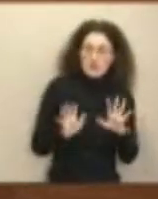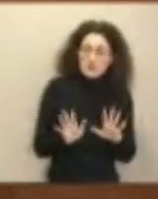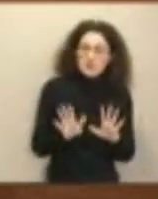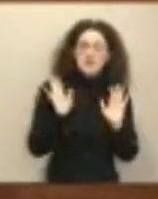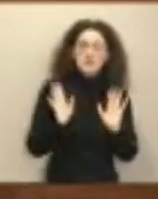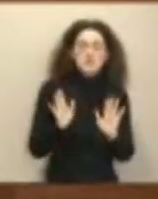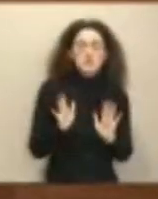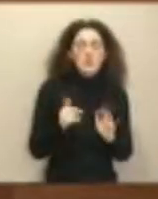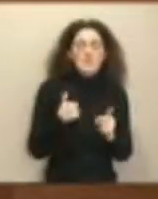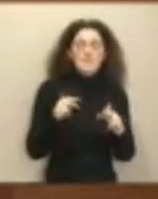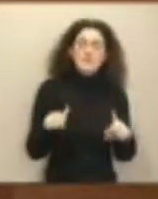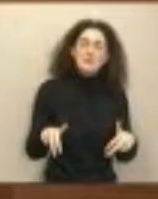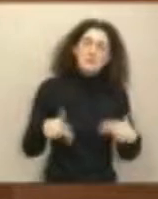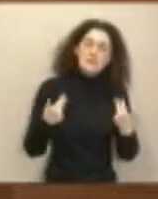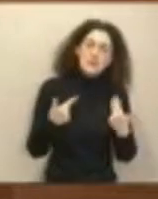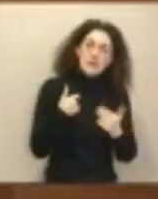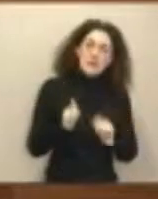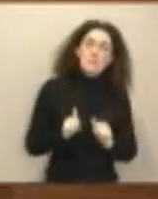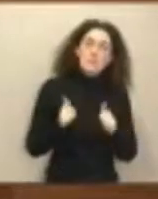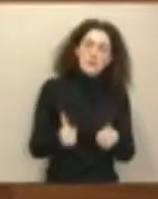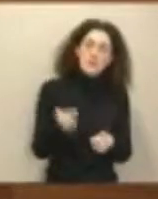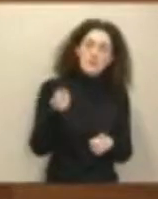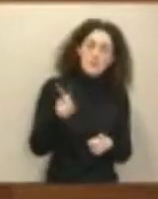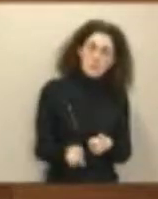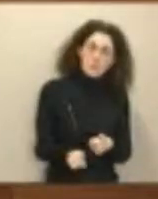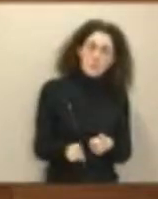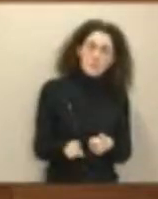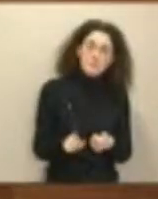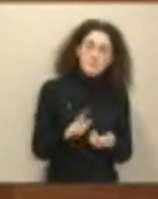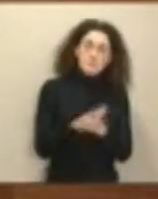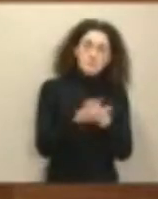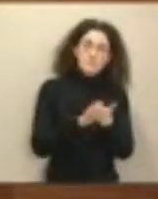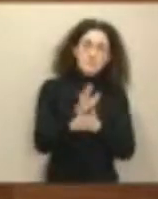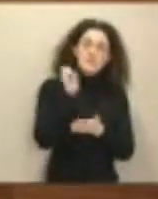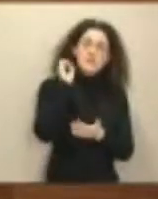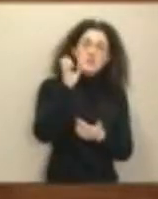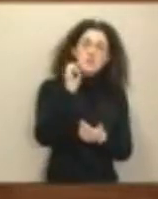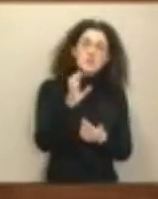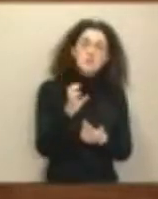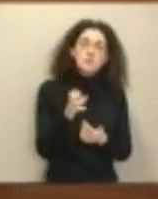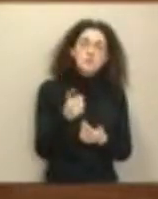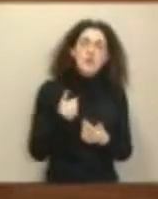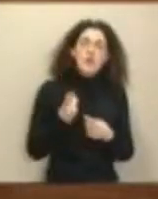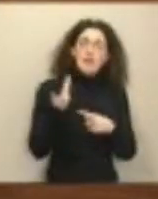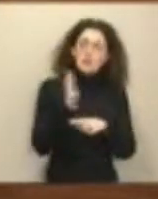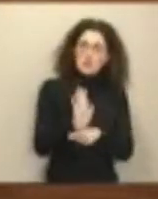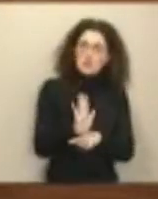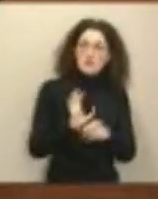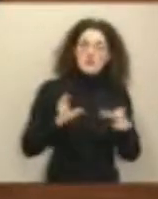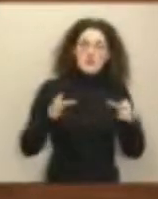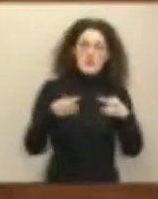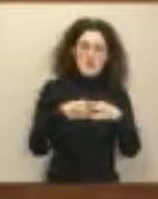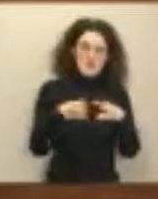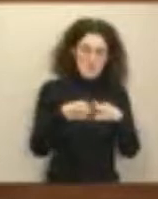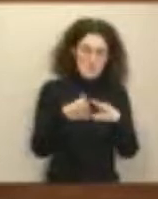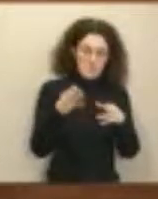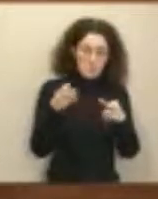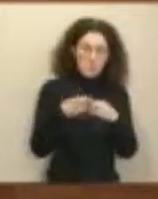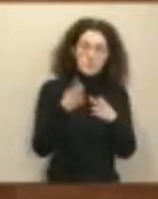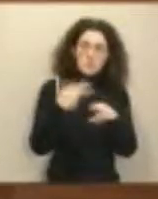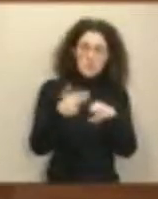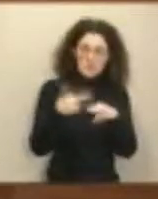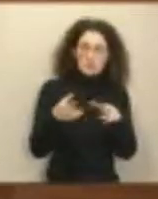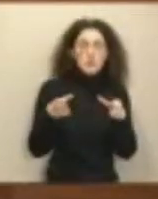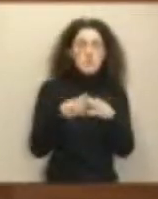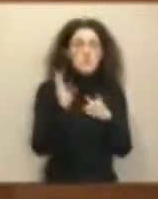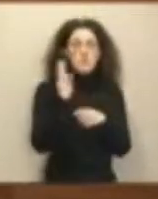Y yo me van a permitir que inicie también este discurso en nombre de mi partido y de mi grupo parlamentario